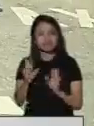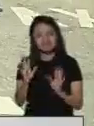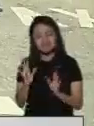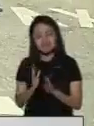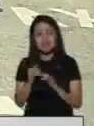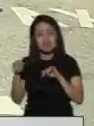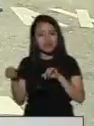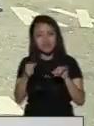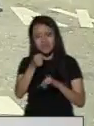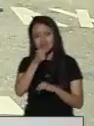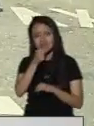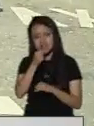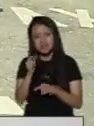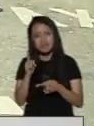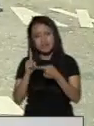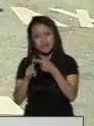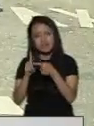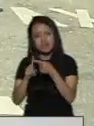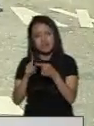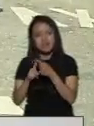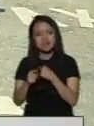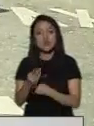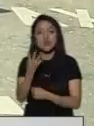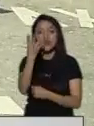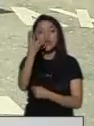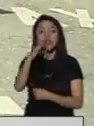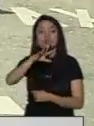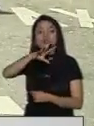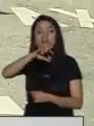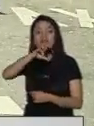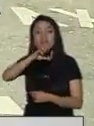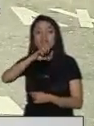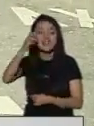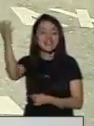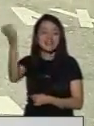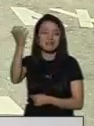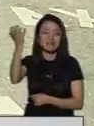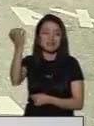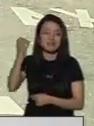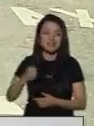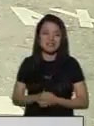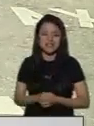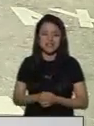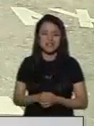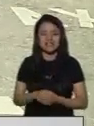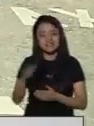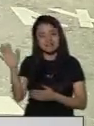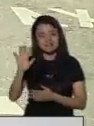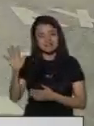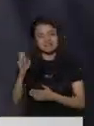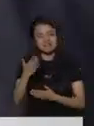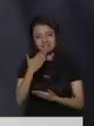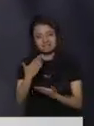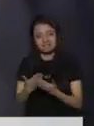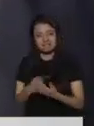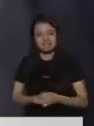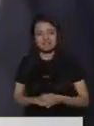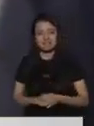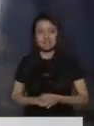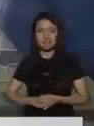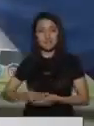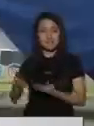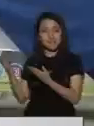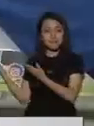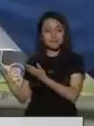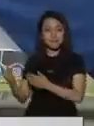4 caninos de la policía que terminaron su servicio fueron condecorados y despedidos. Los